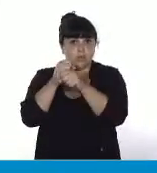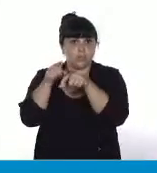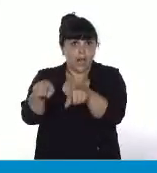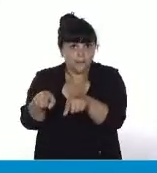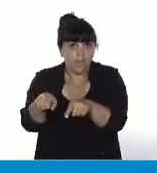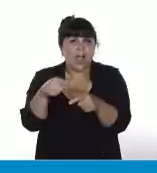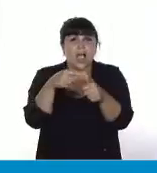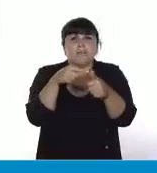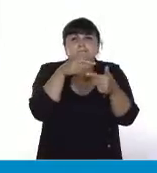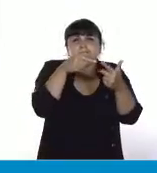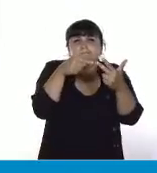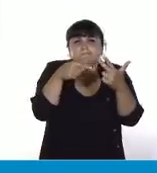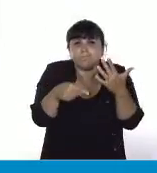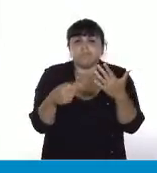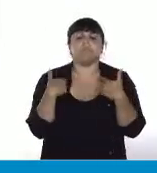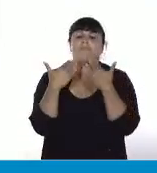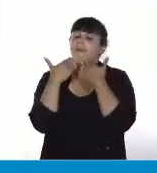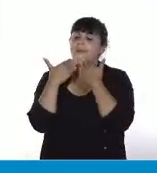ellos quiero